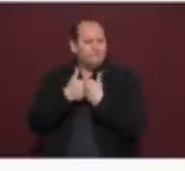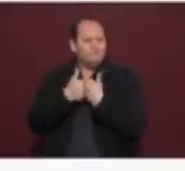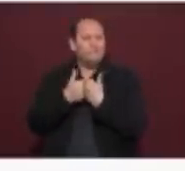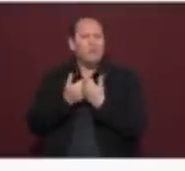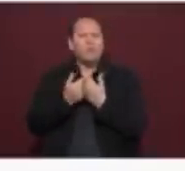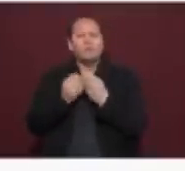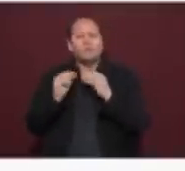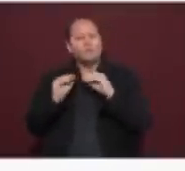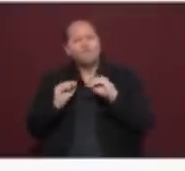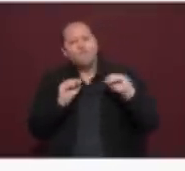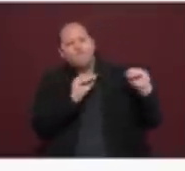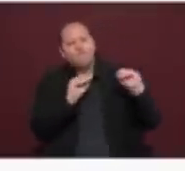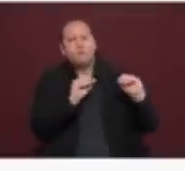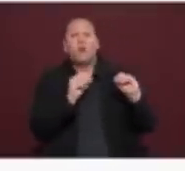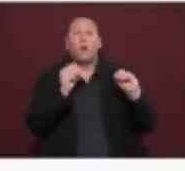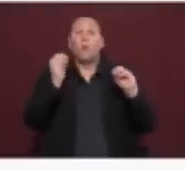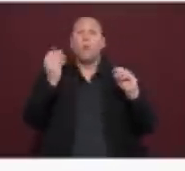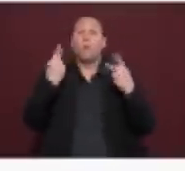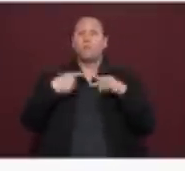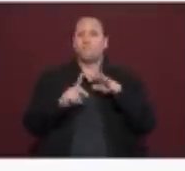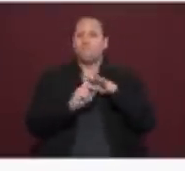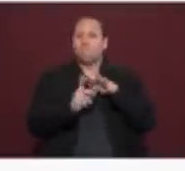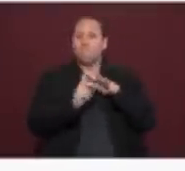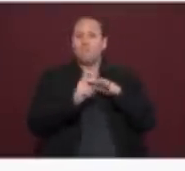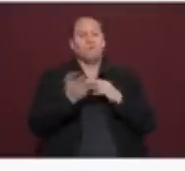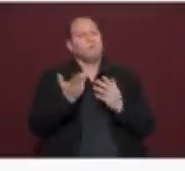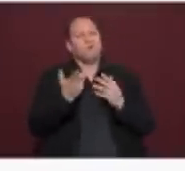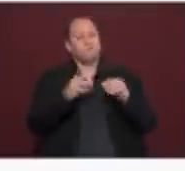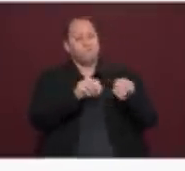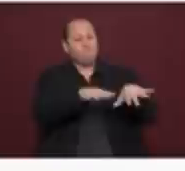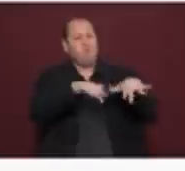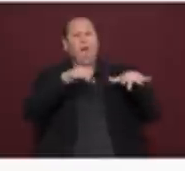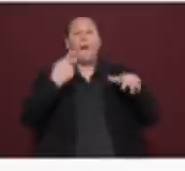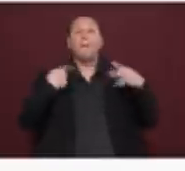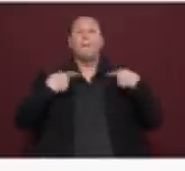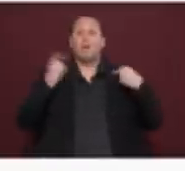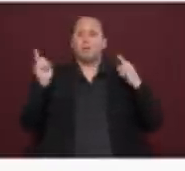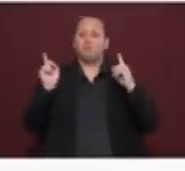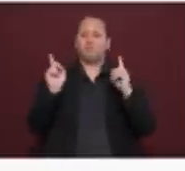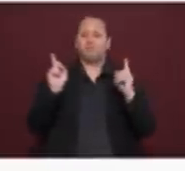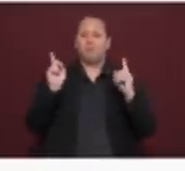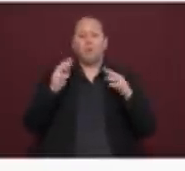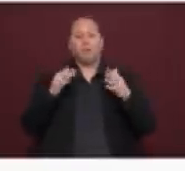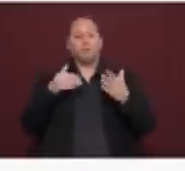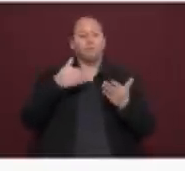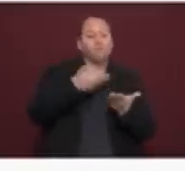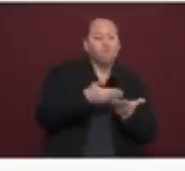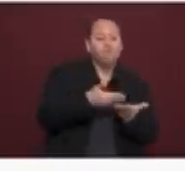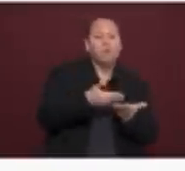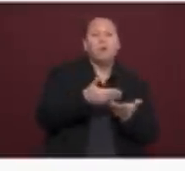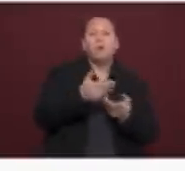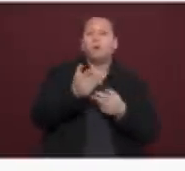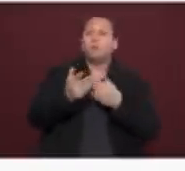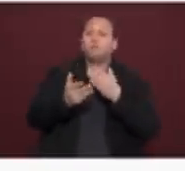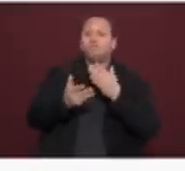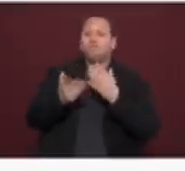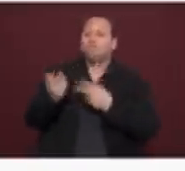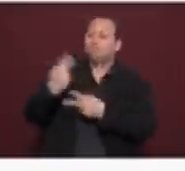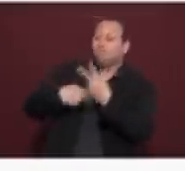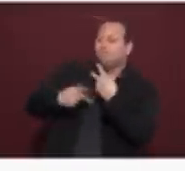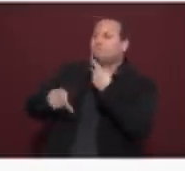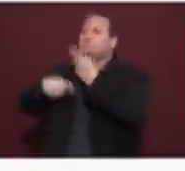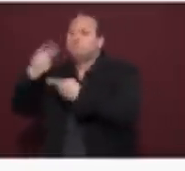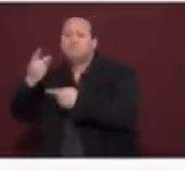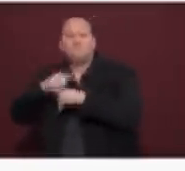una gran cantidad de emigración una población flotante importante identificamos también una descomposición